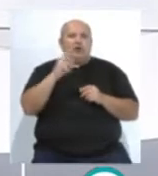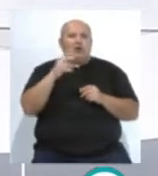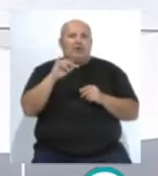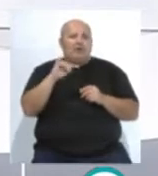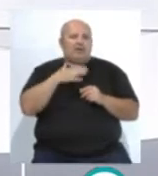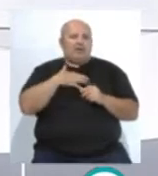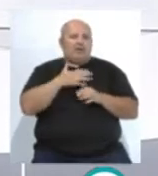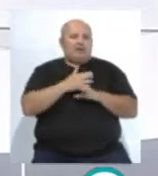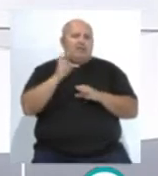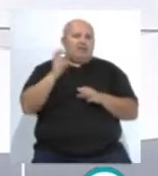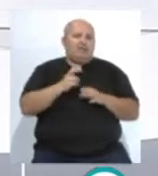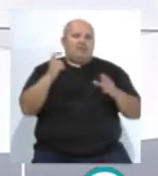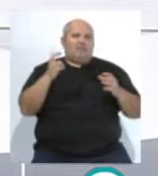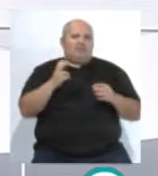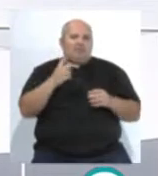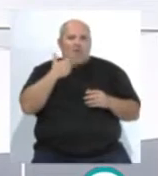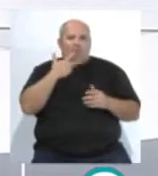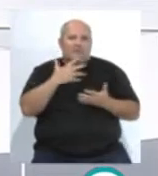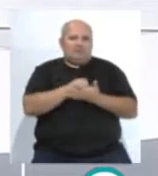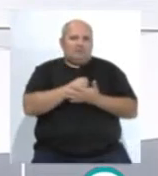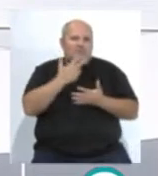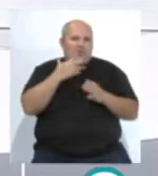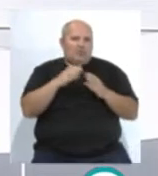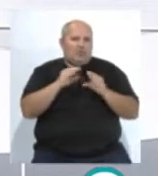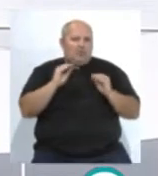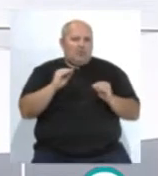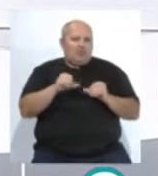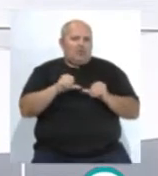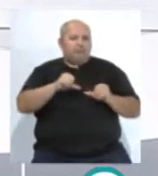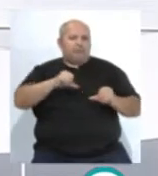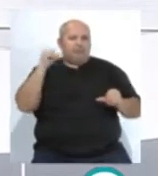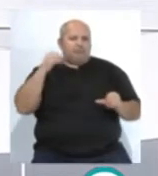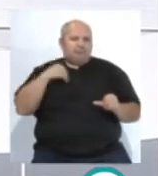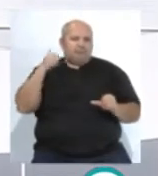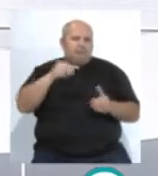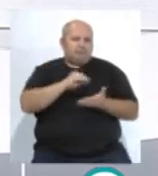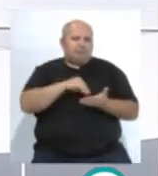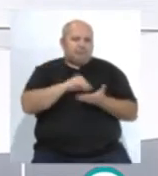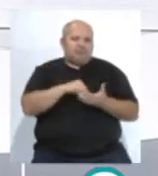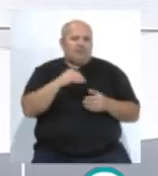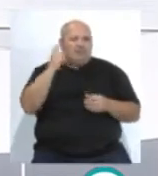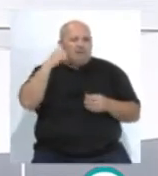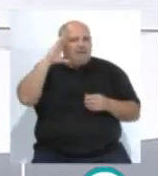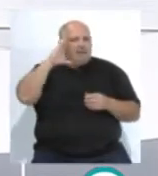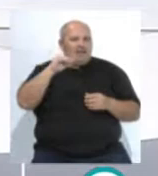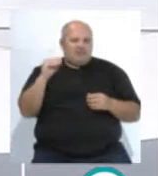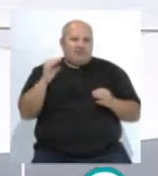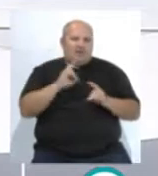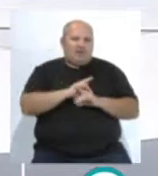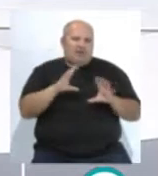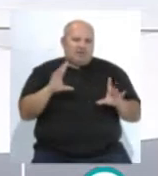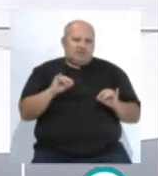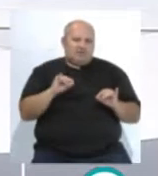mundo. No es que venga ahora en este partido que ha sido un jugador. Lo venimos denunciando la marrullería, que sí que hay que ser listo en el fútbol,